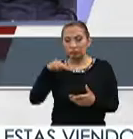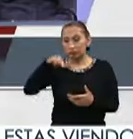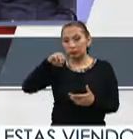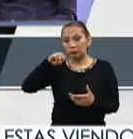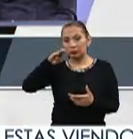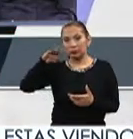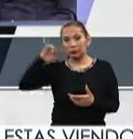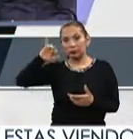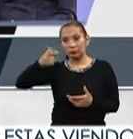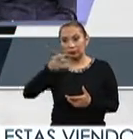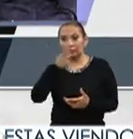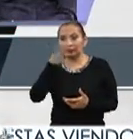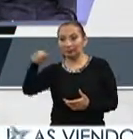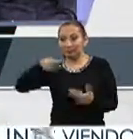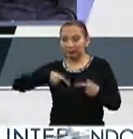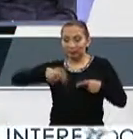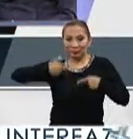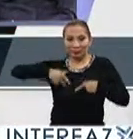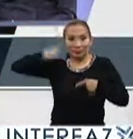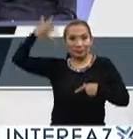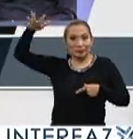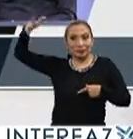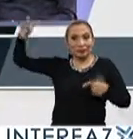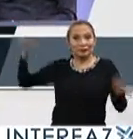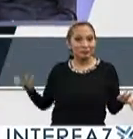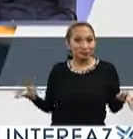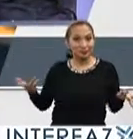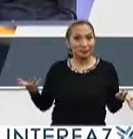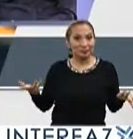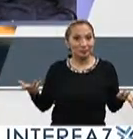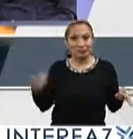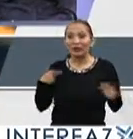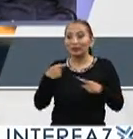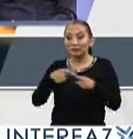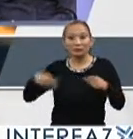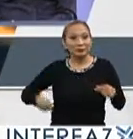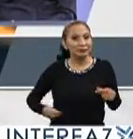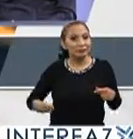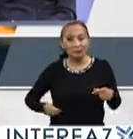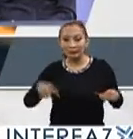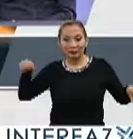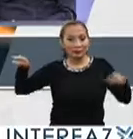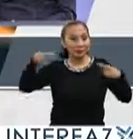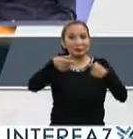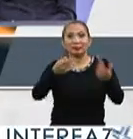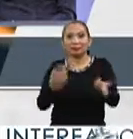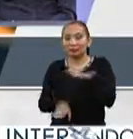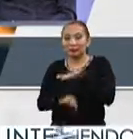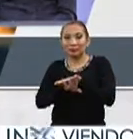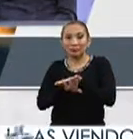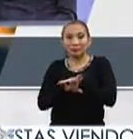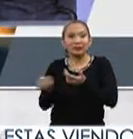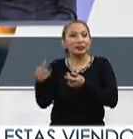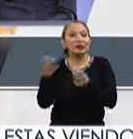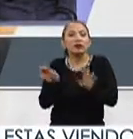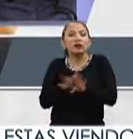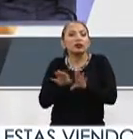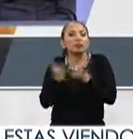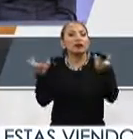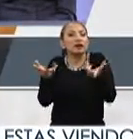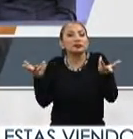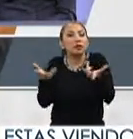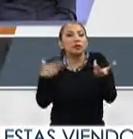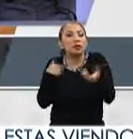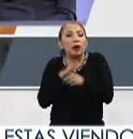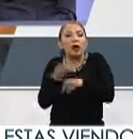moving? Porque estamos hablando de personas, pues se supone que ya maduras. De adultos, ¿a quién le echamos la culpa aquí? Exactamente, ¿no? ¿Cuál